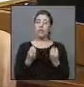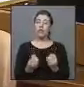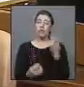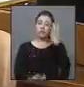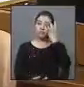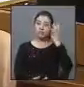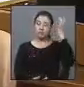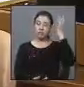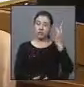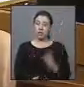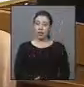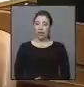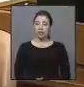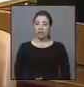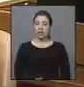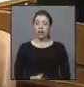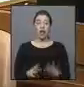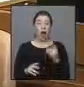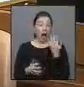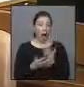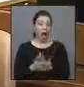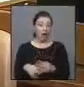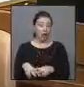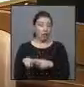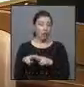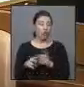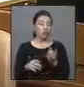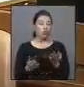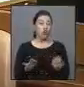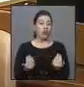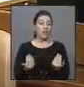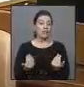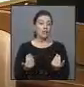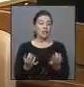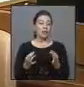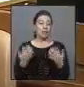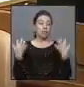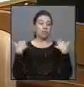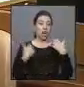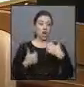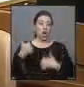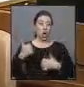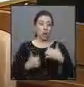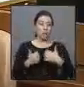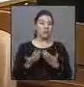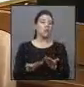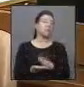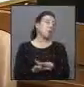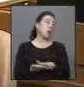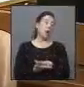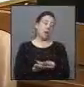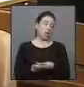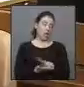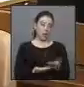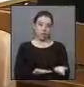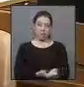inteligencia. Para eso los recursos están. Solo se requiere competencia. Quiero dar un ejemplo.